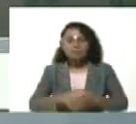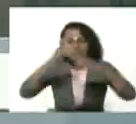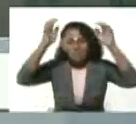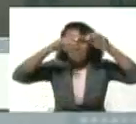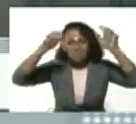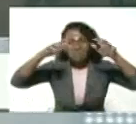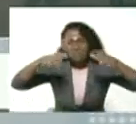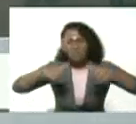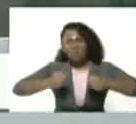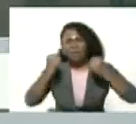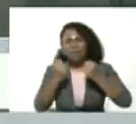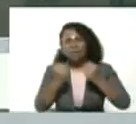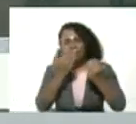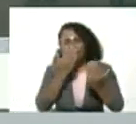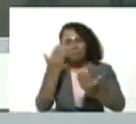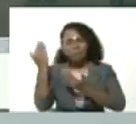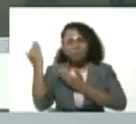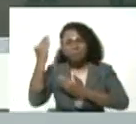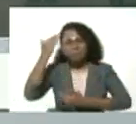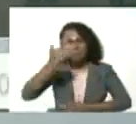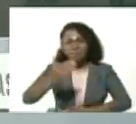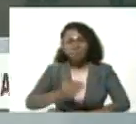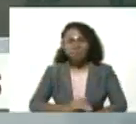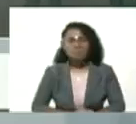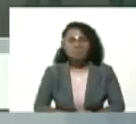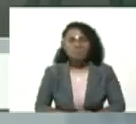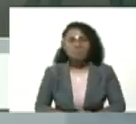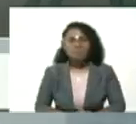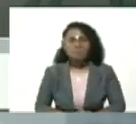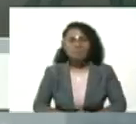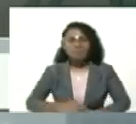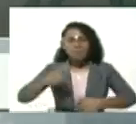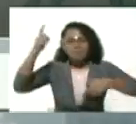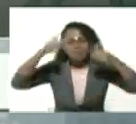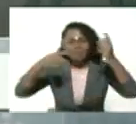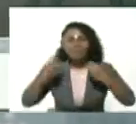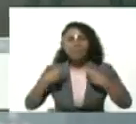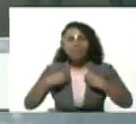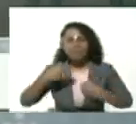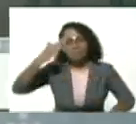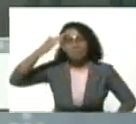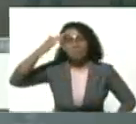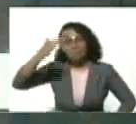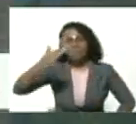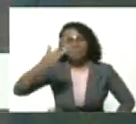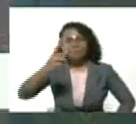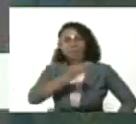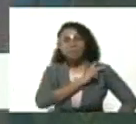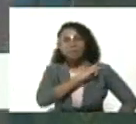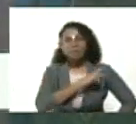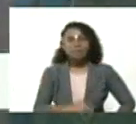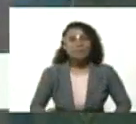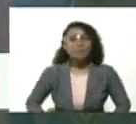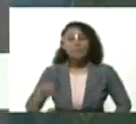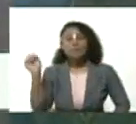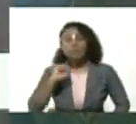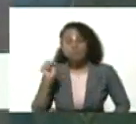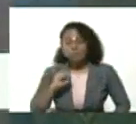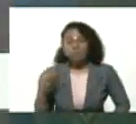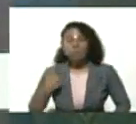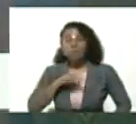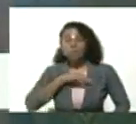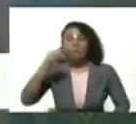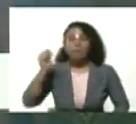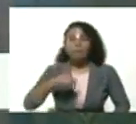lluvias torrenciales. Adelante, general. Chávez vive, mi comandante en jefe. Sí, efectivamente